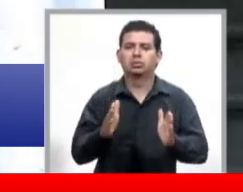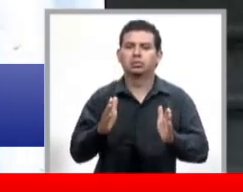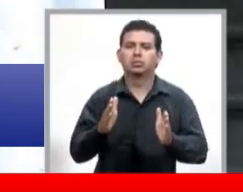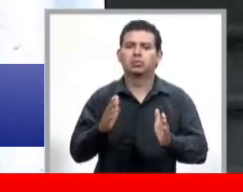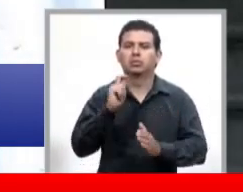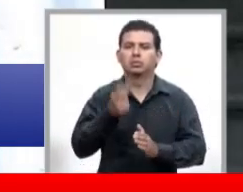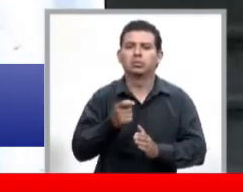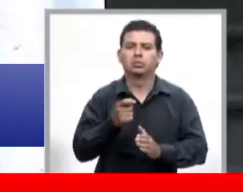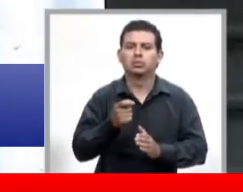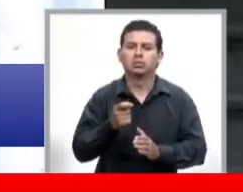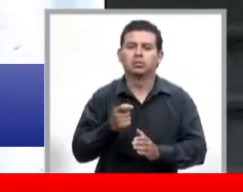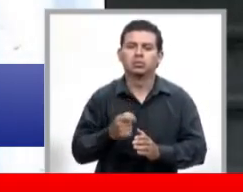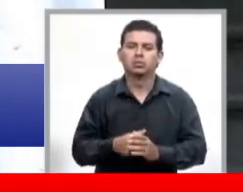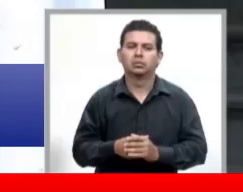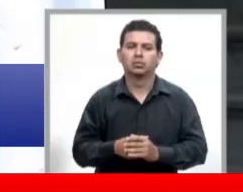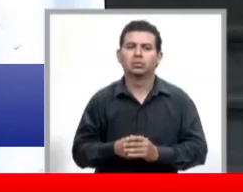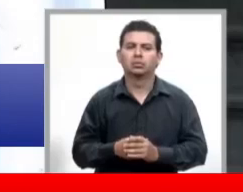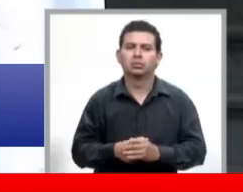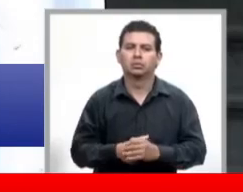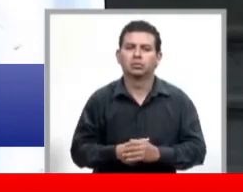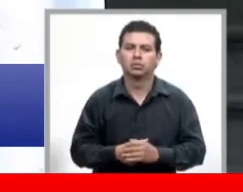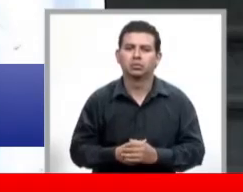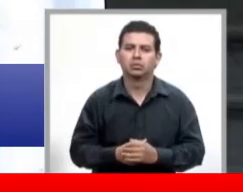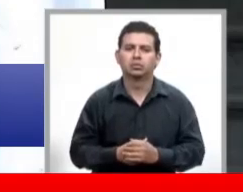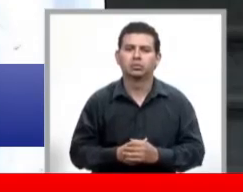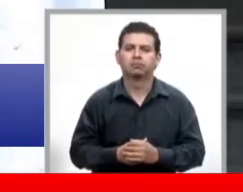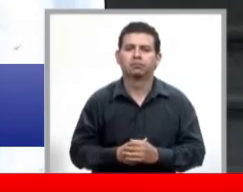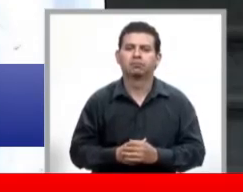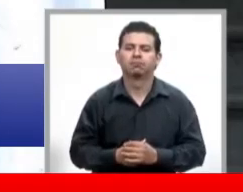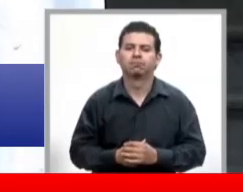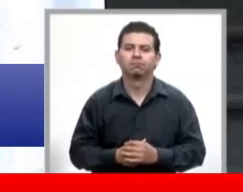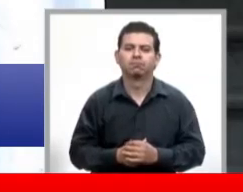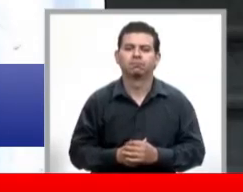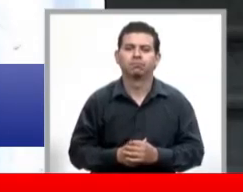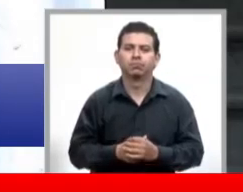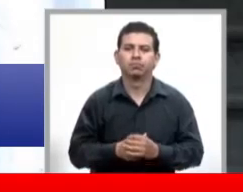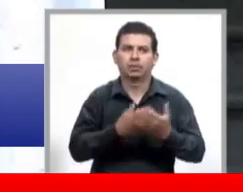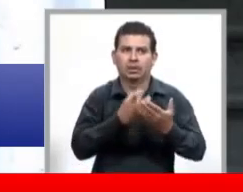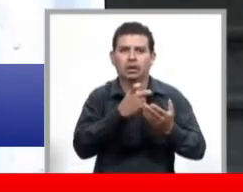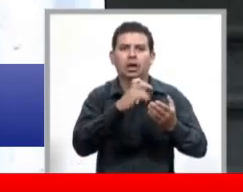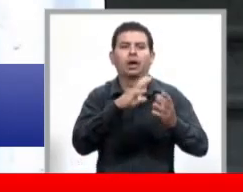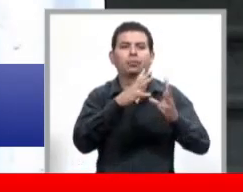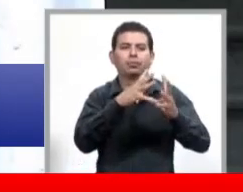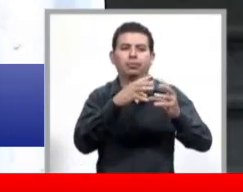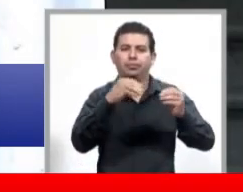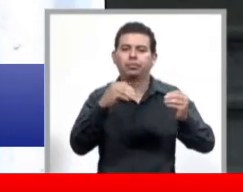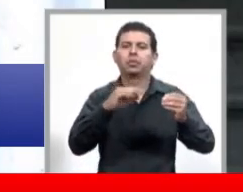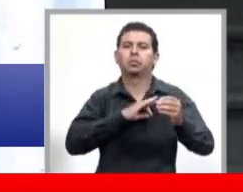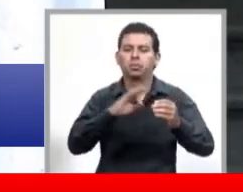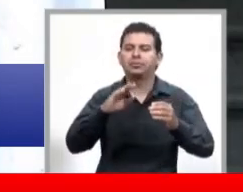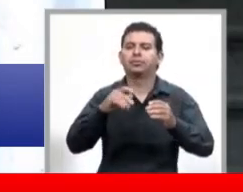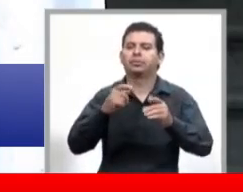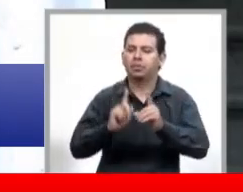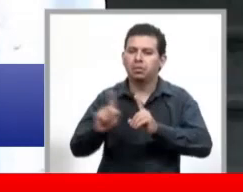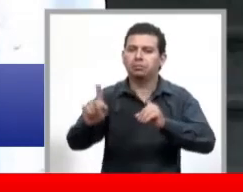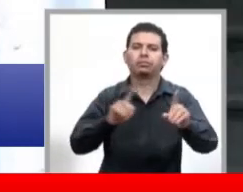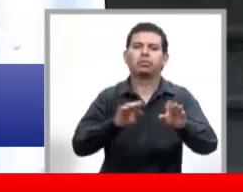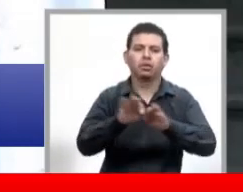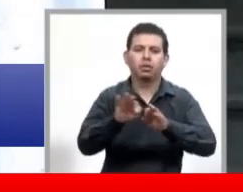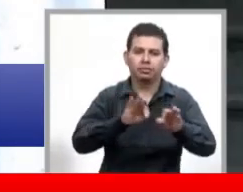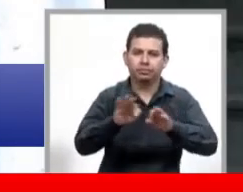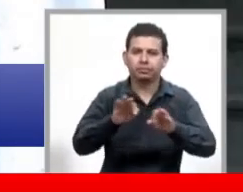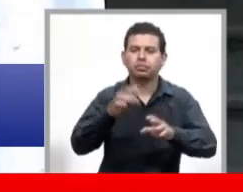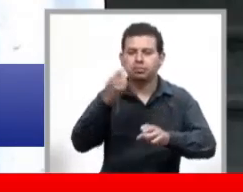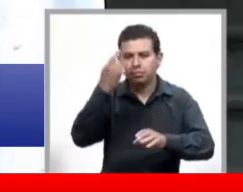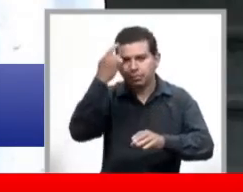vayan levantando estas acciones de prevención y de aislamiento social para